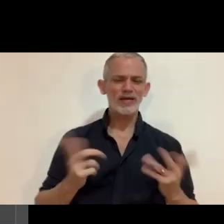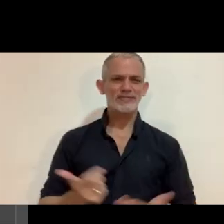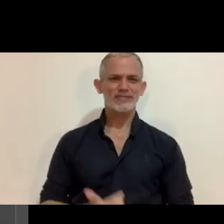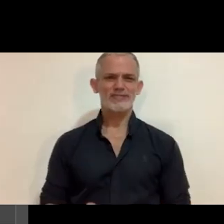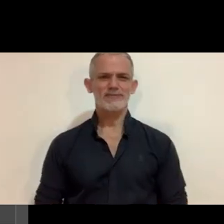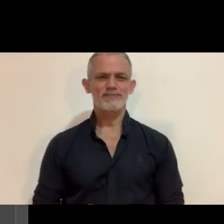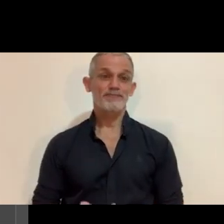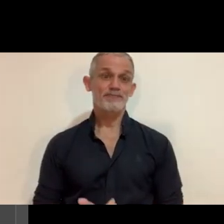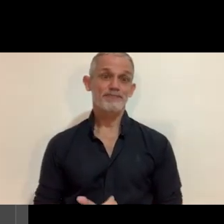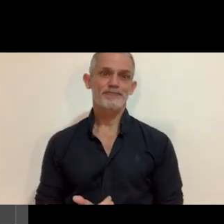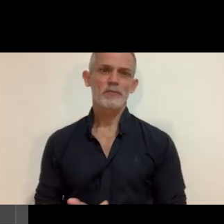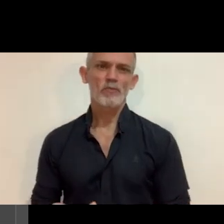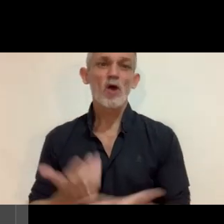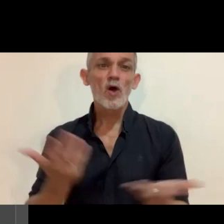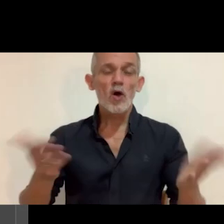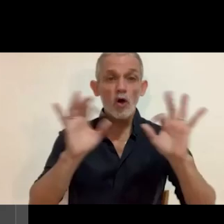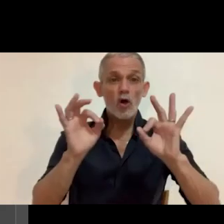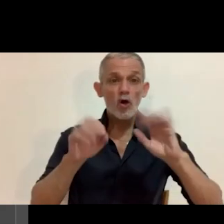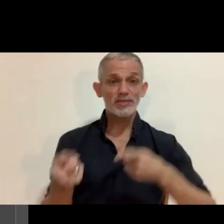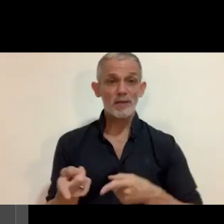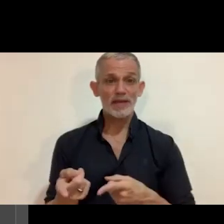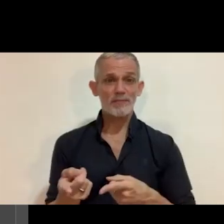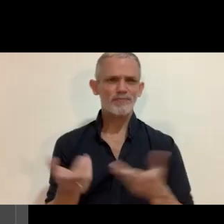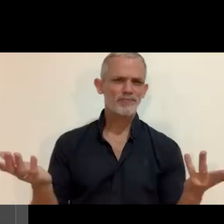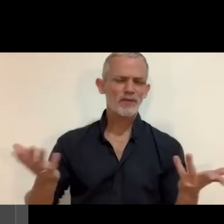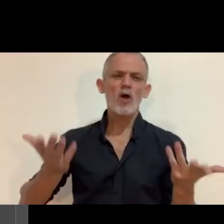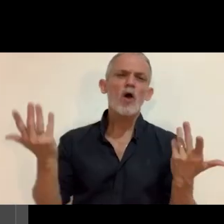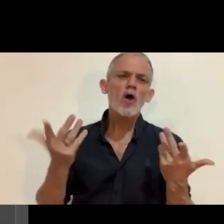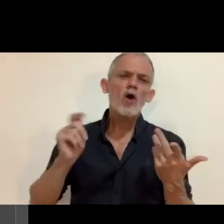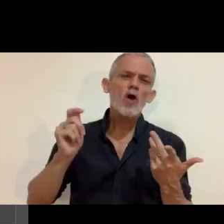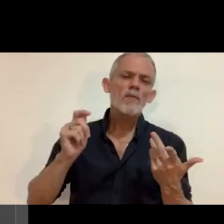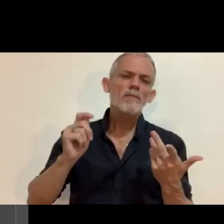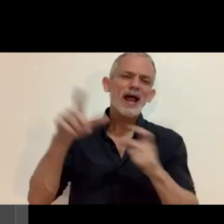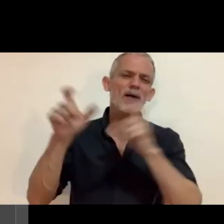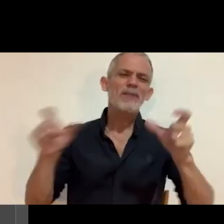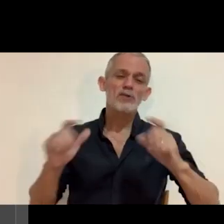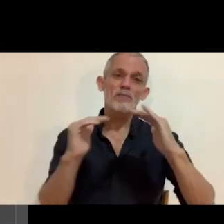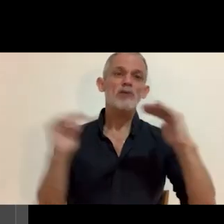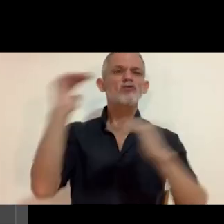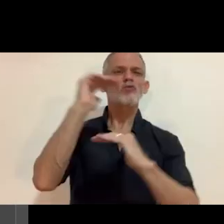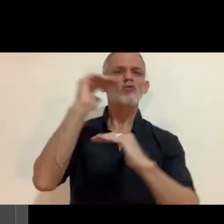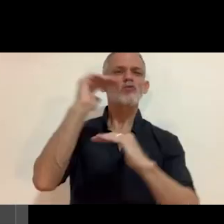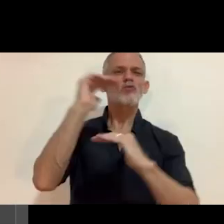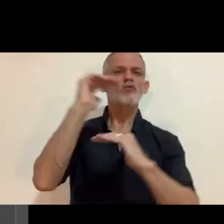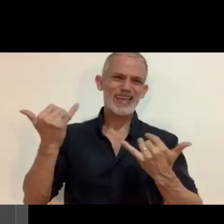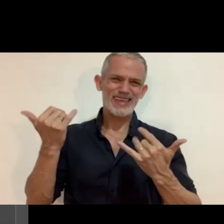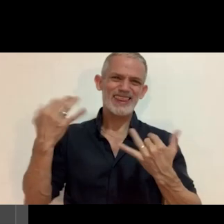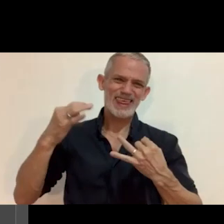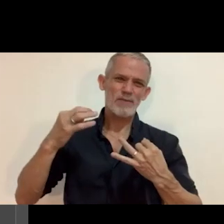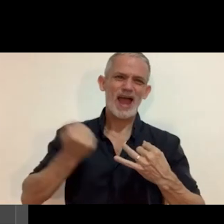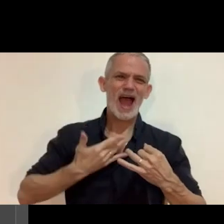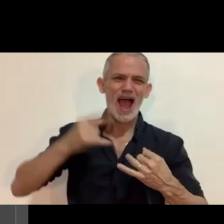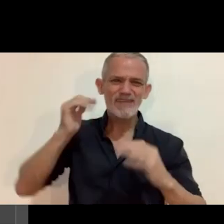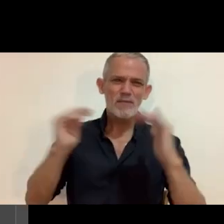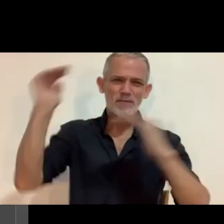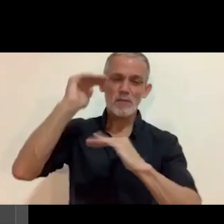O evidentemente, o a lo sumo de quienes superiores que evidentemente tengan que intervenir. Pero no es